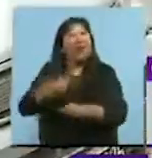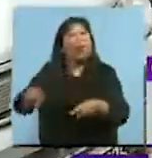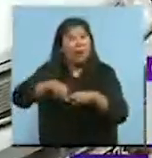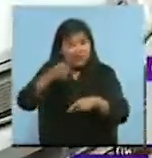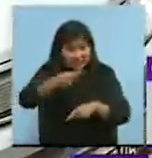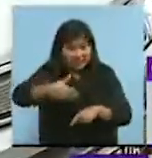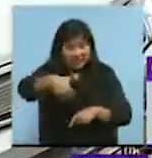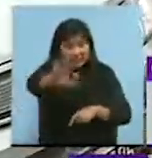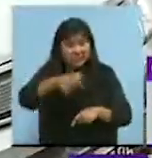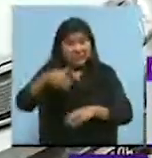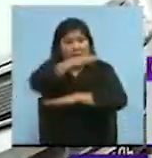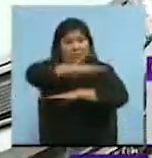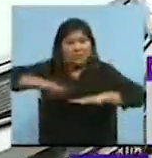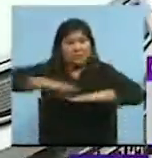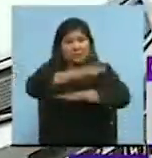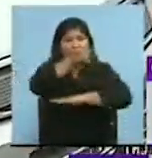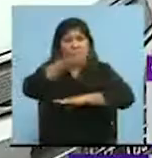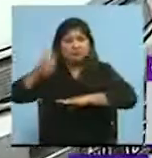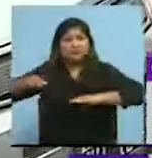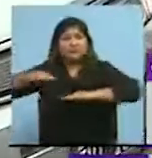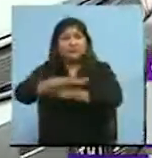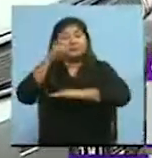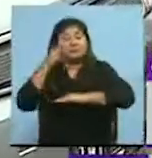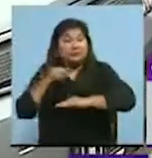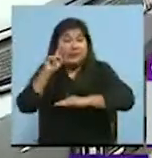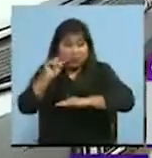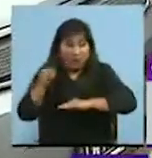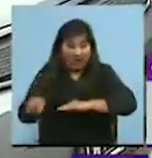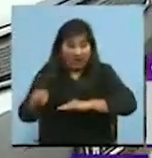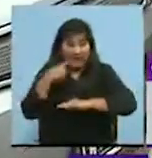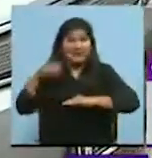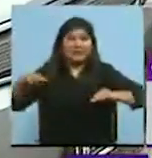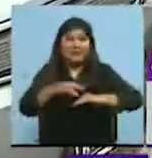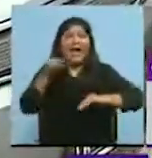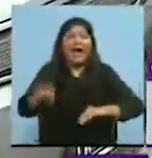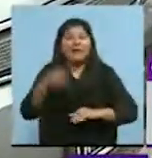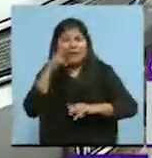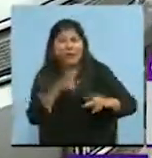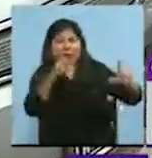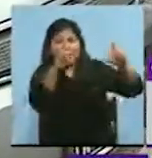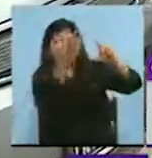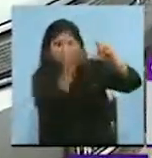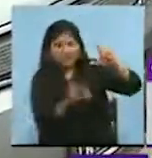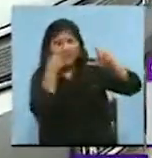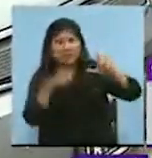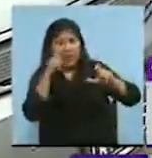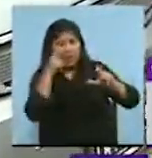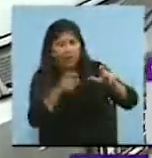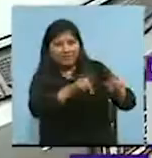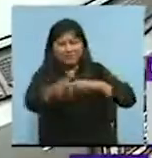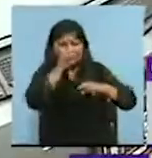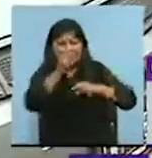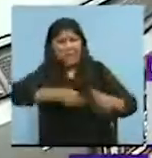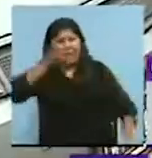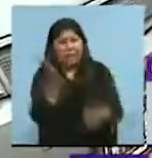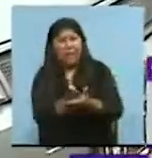reiteramos, 66 y 9 principalmente. Seguro que ya con esta época de vacaciones, con el tránsito